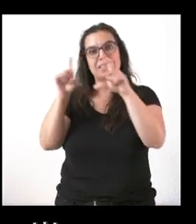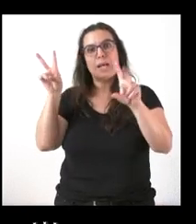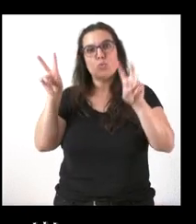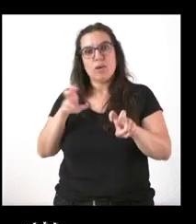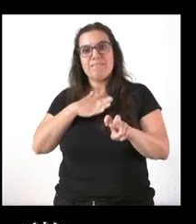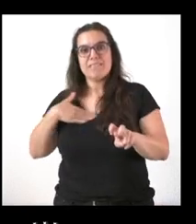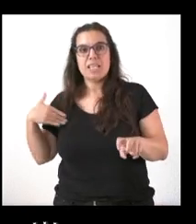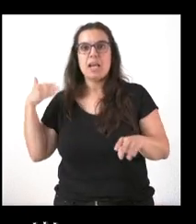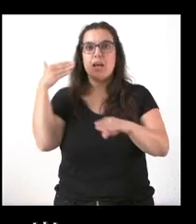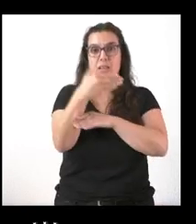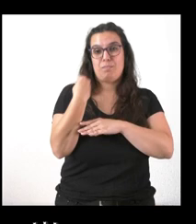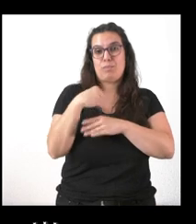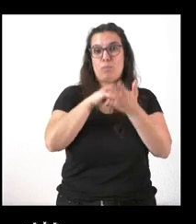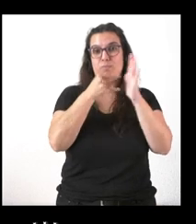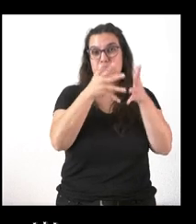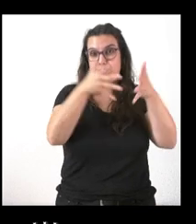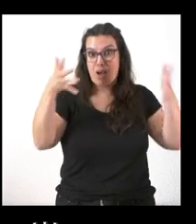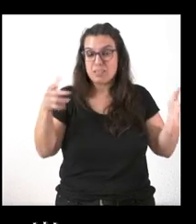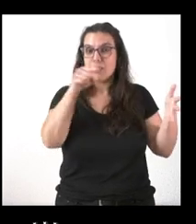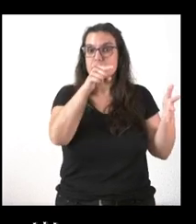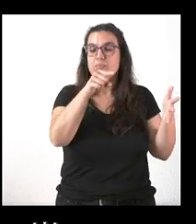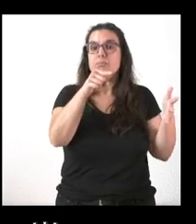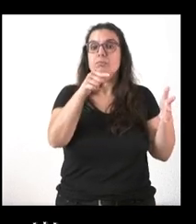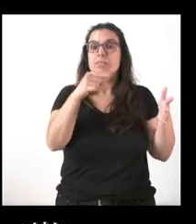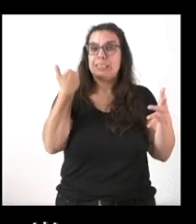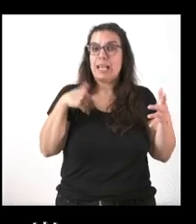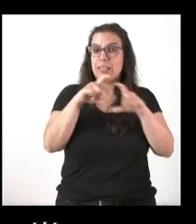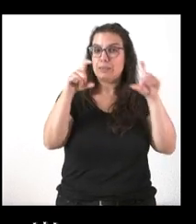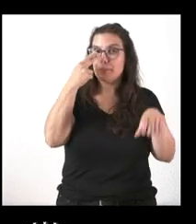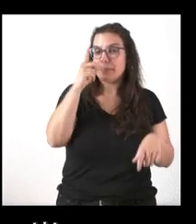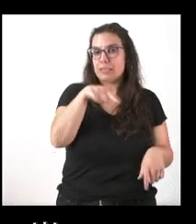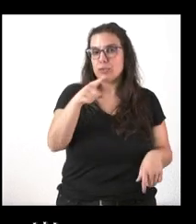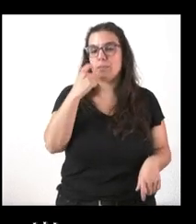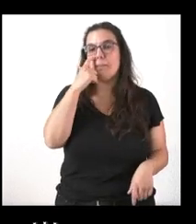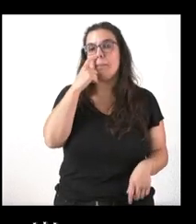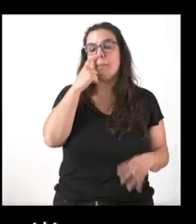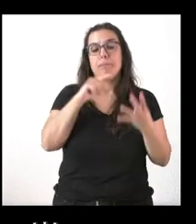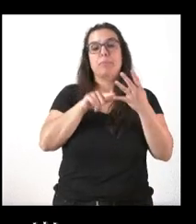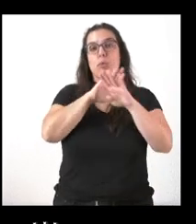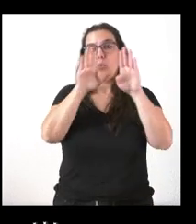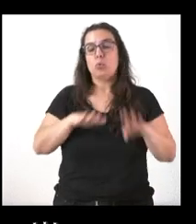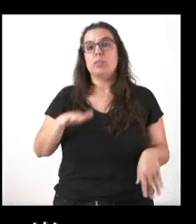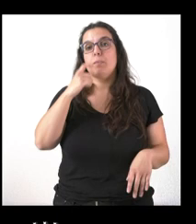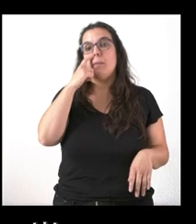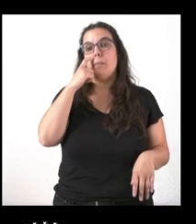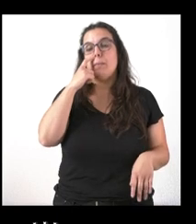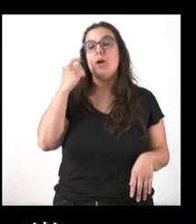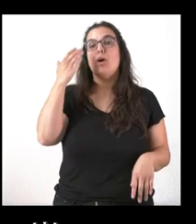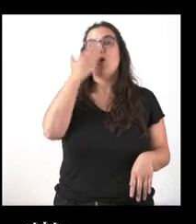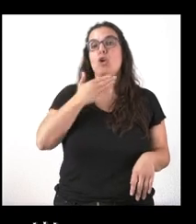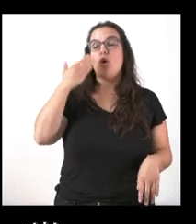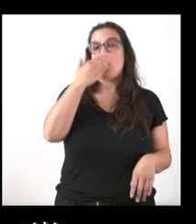vaya a sentar en cuanto esa ampliación esté ella efectiva y para terminar el colegio de ópticos